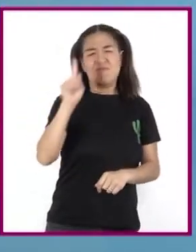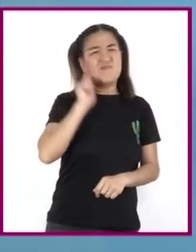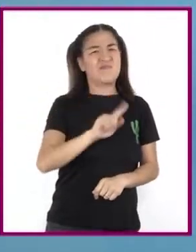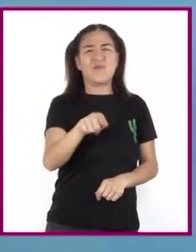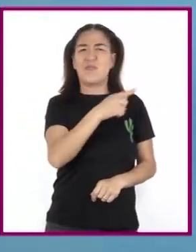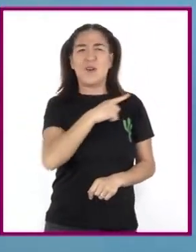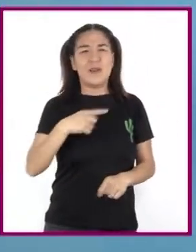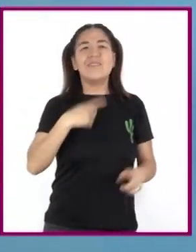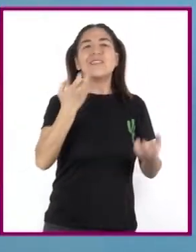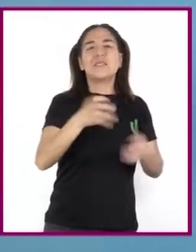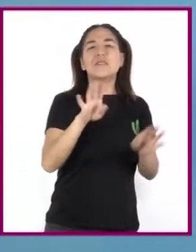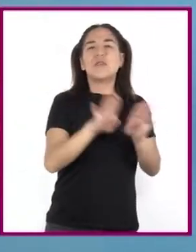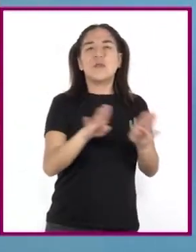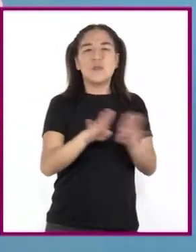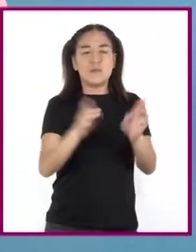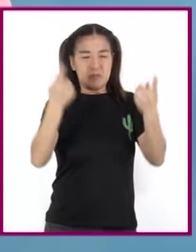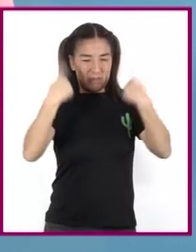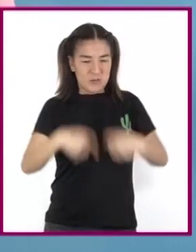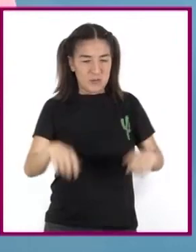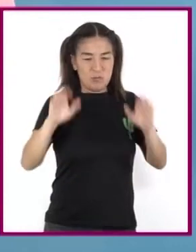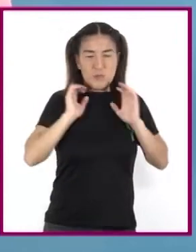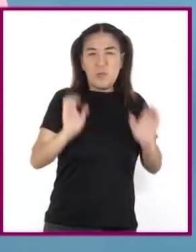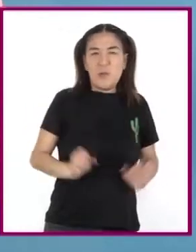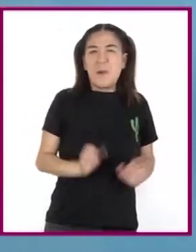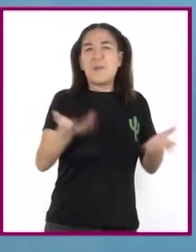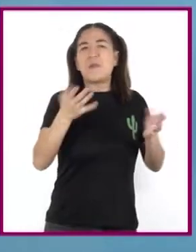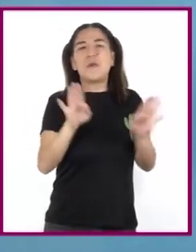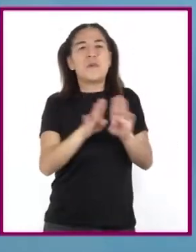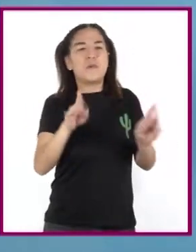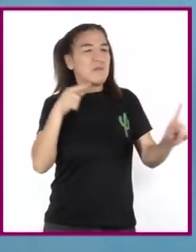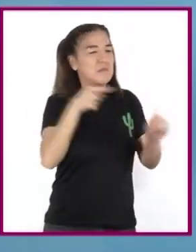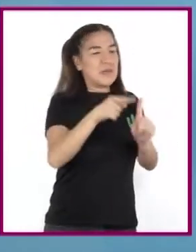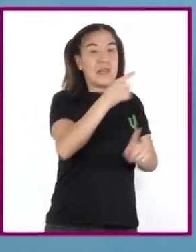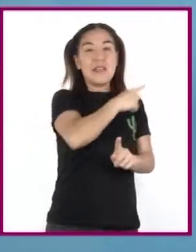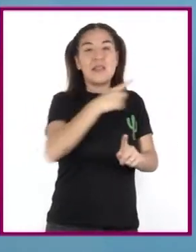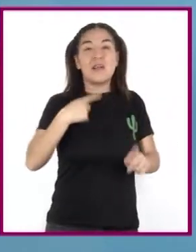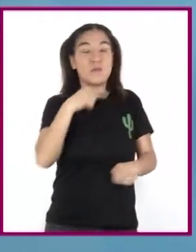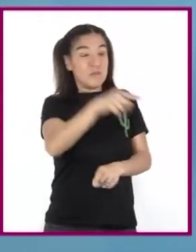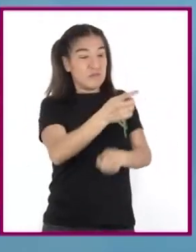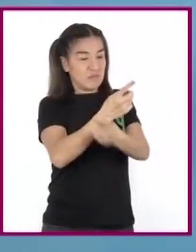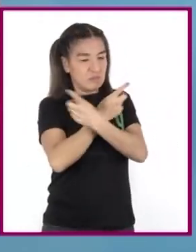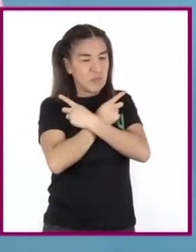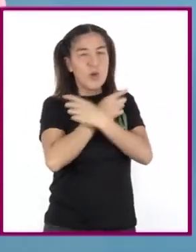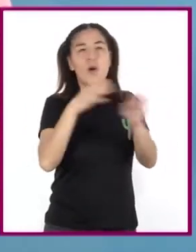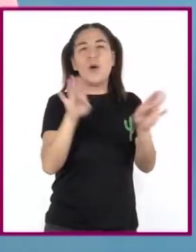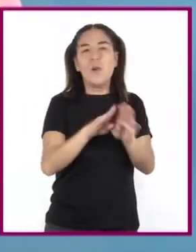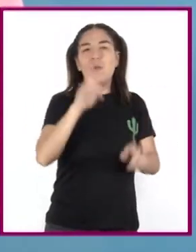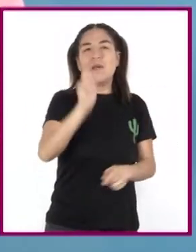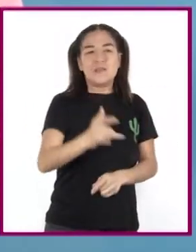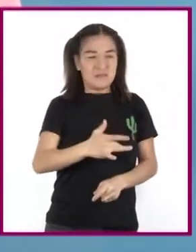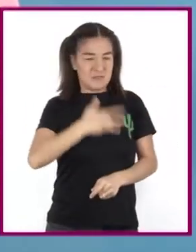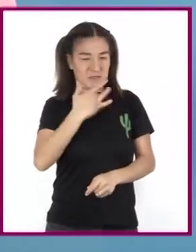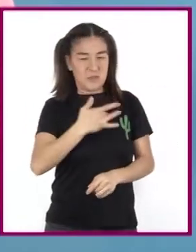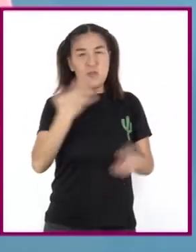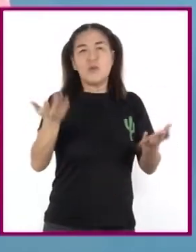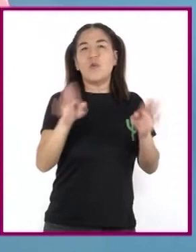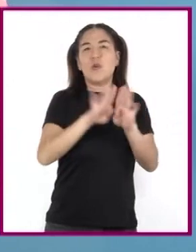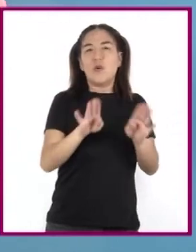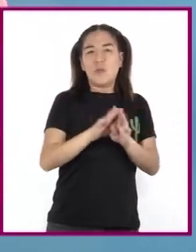decir, en una marca o etiqueta que establece cómo debemos comportarnos, ser, sentir o